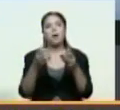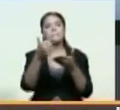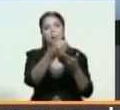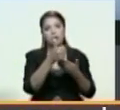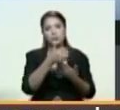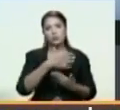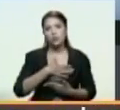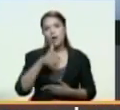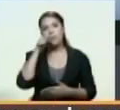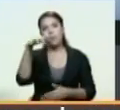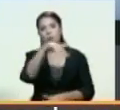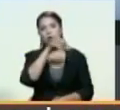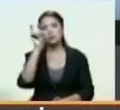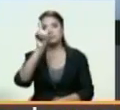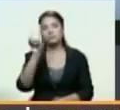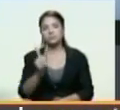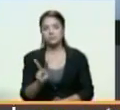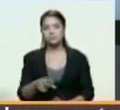ayudar al pueblo venezolano,